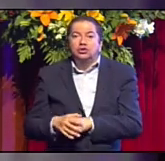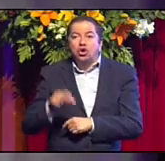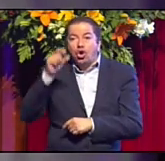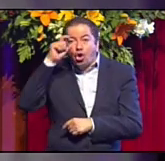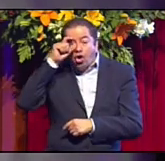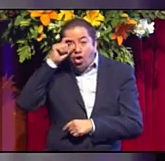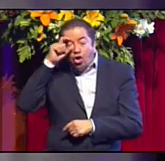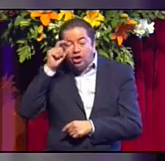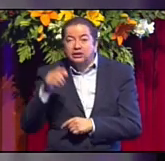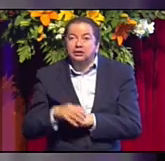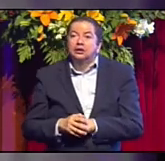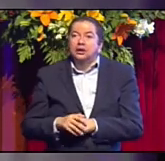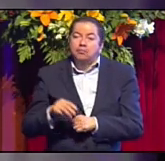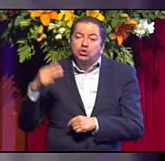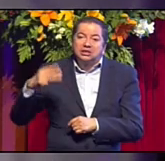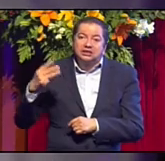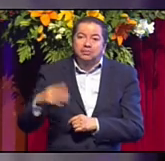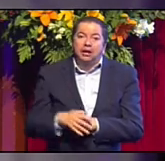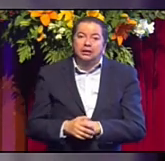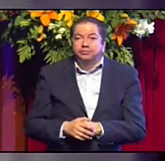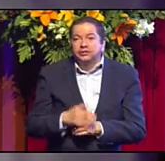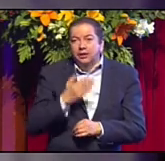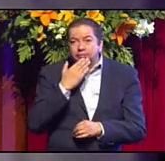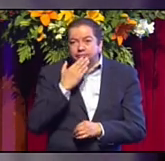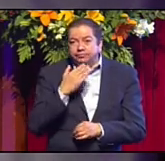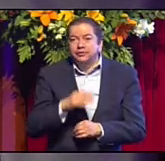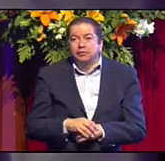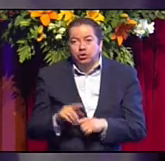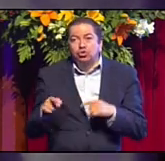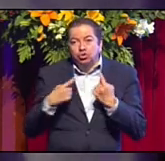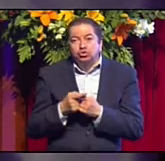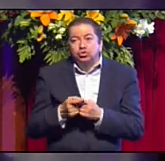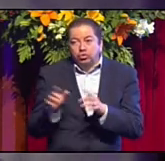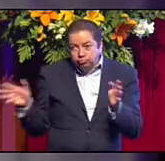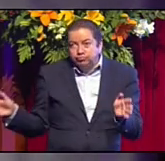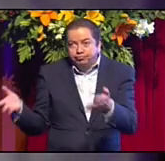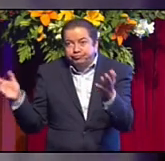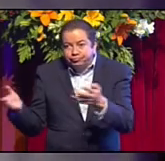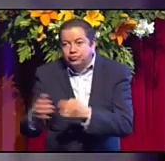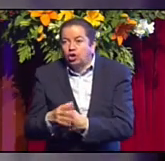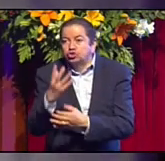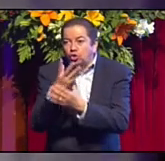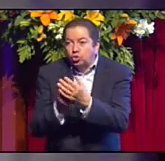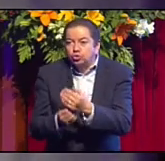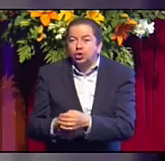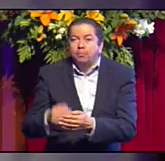municipal y seguiremos potenciando también la farmacia municipal. Es una solución para nuestros vecinos.